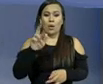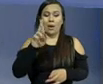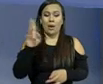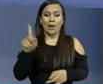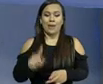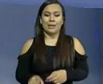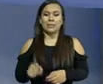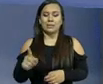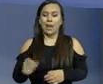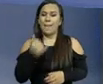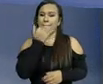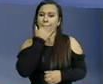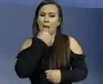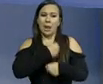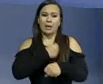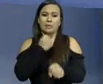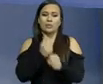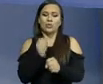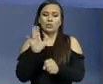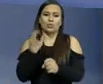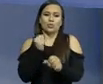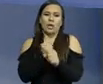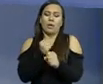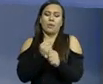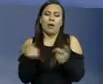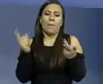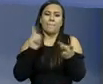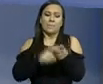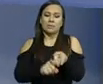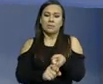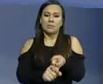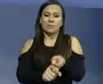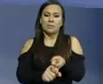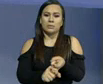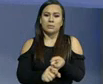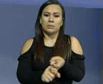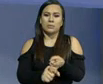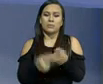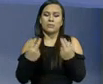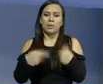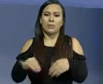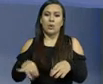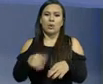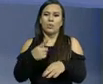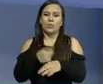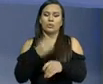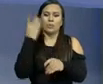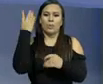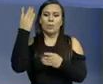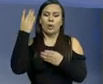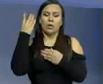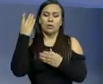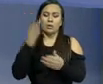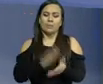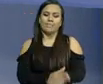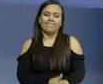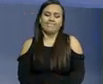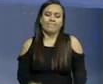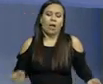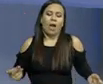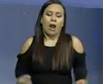cometido anomalías en el ejercicio de su cargo y previo a ello sin lugar a dudas el juicio político será una